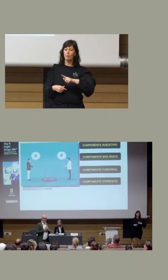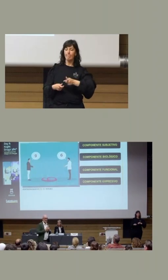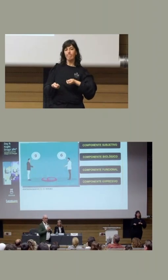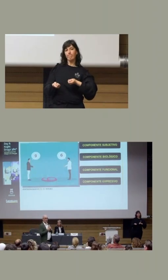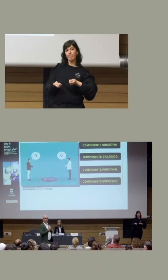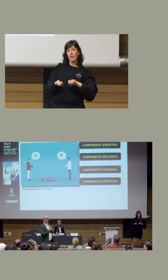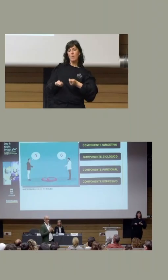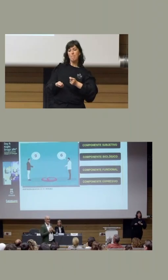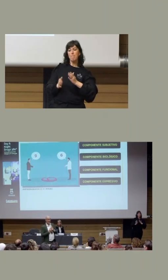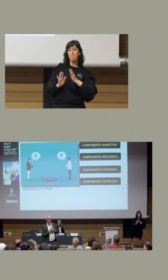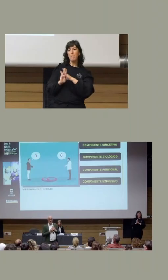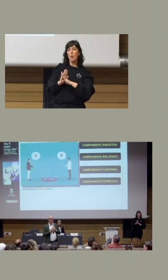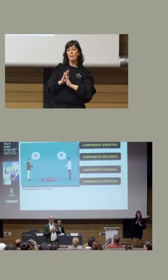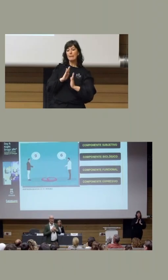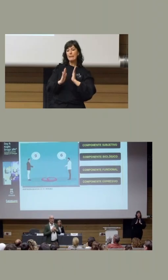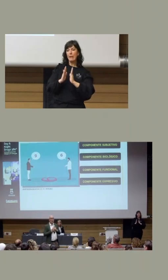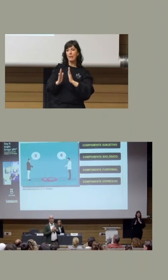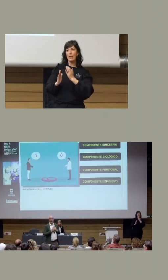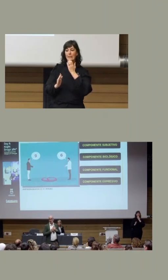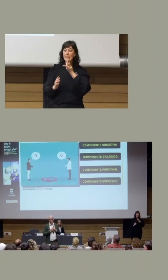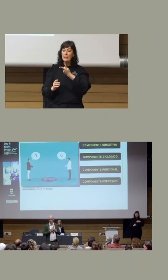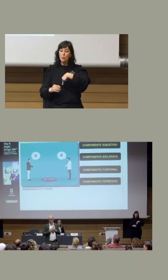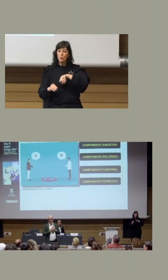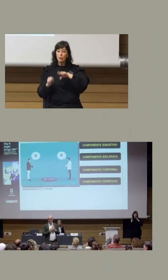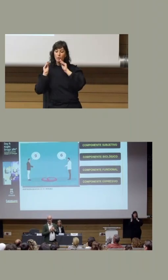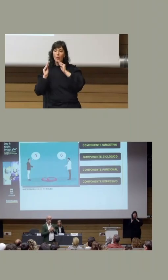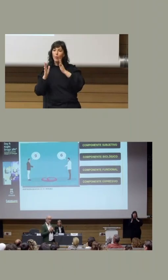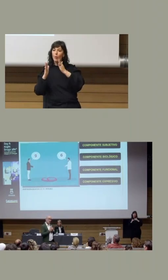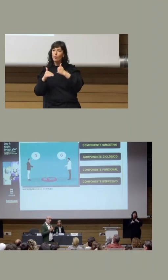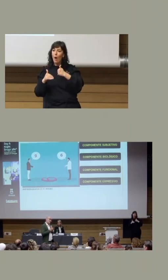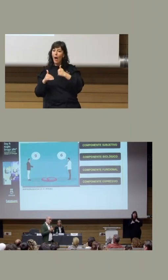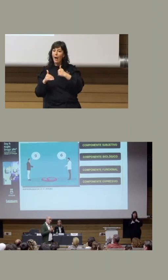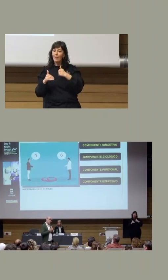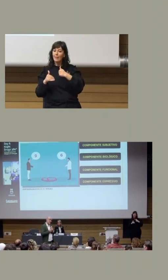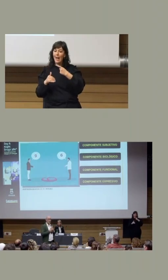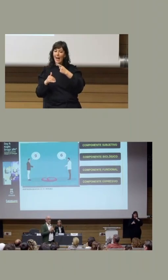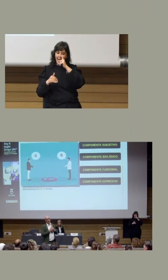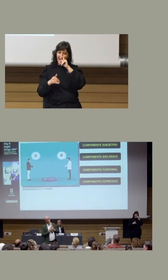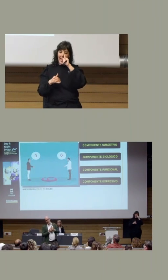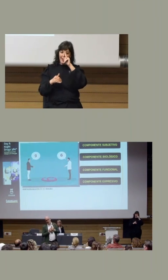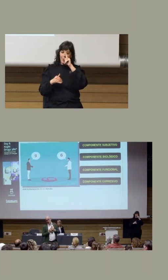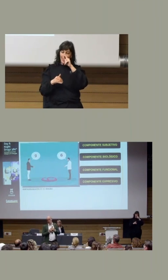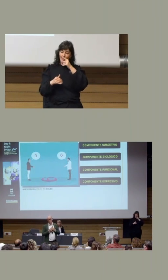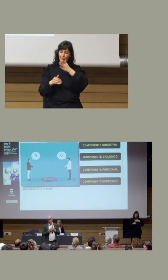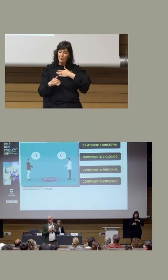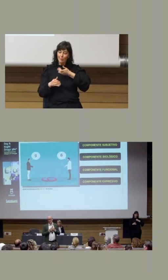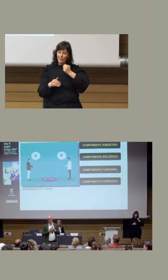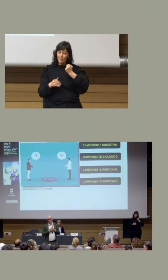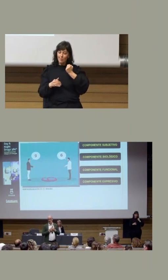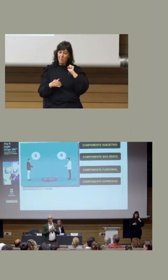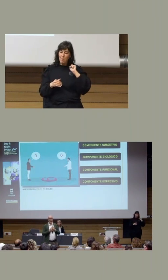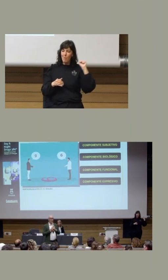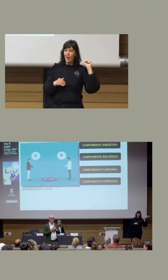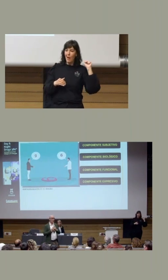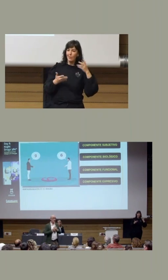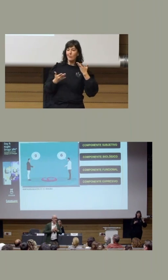no tenemos formación, se apodera de nosotros nuestros recuerdos. Entonces, uno quiere programas tipo 6, otro quiere programas tipo 9. Cuando